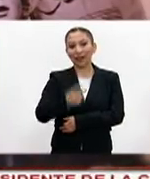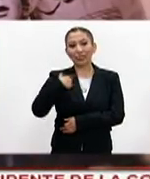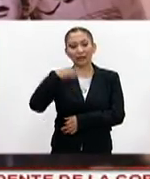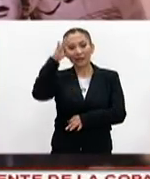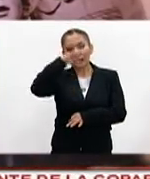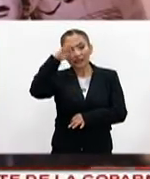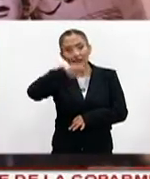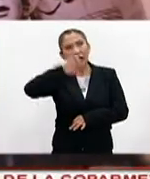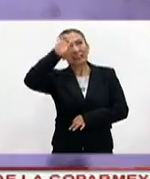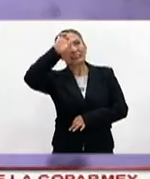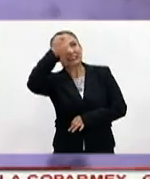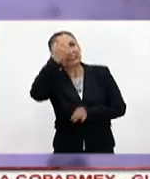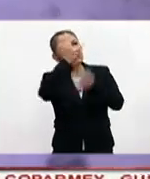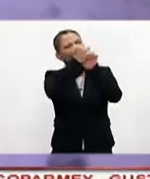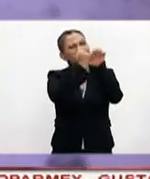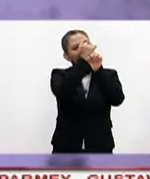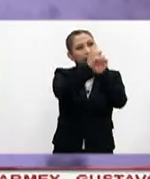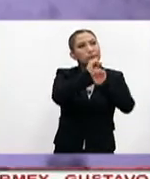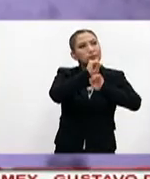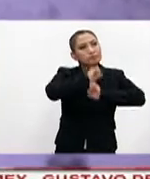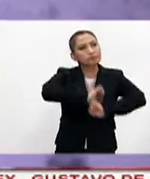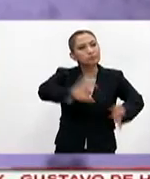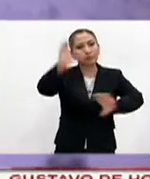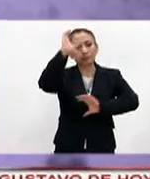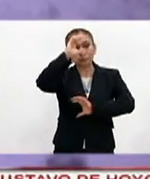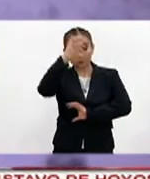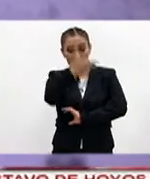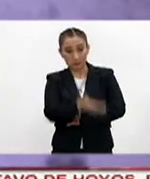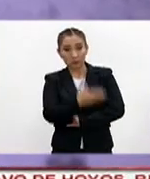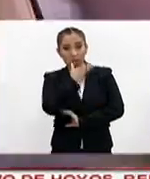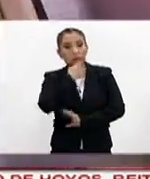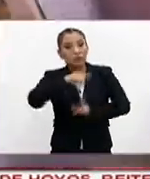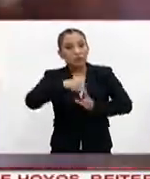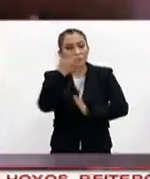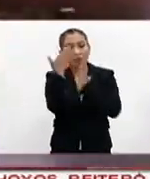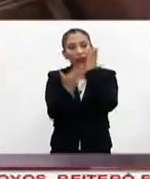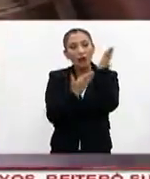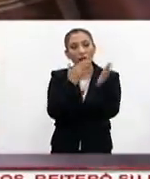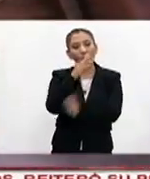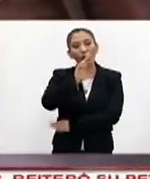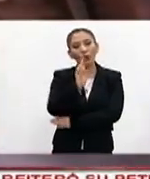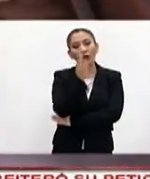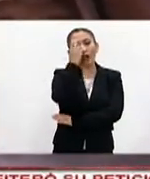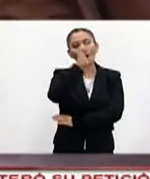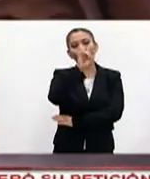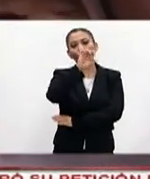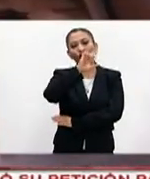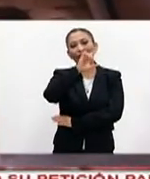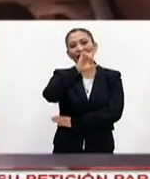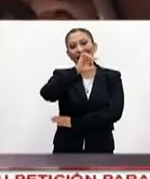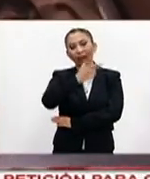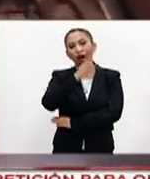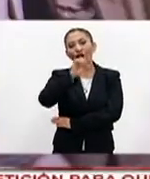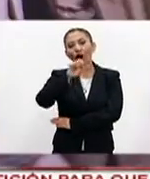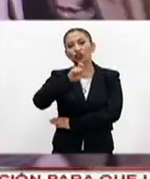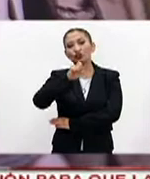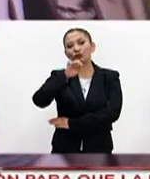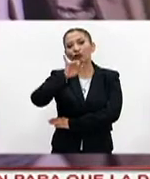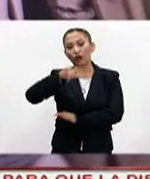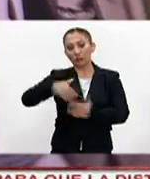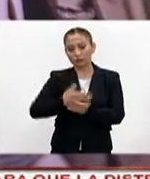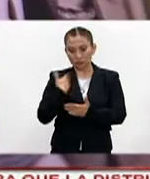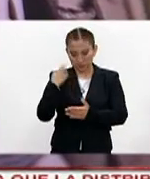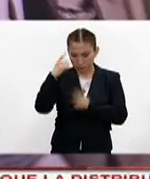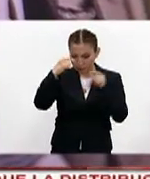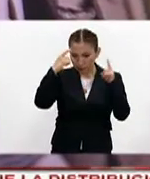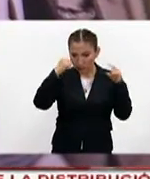teórico, astrofísico, cosmólogo y divulgador científico. Hawking comenzó a estudiar en el University College de Oxford, donde se tituló como